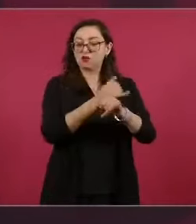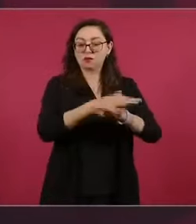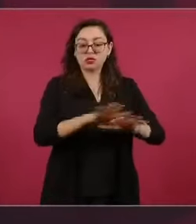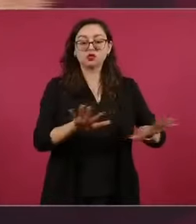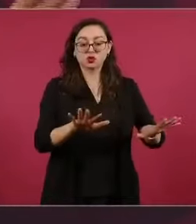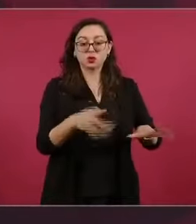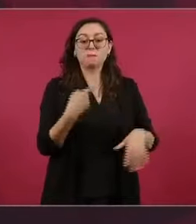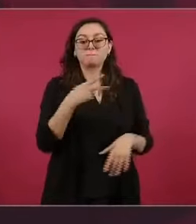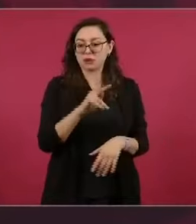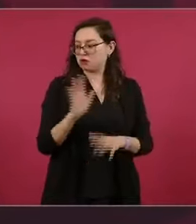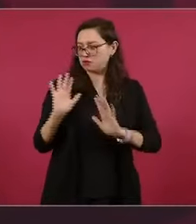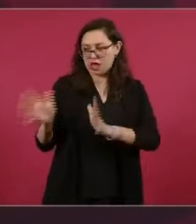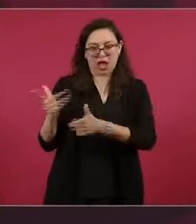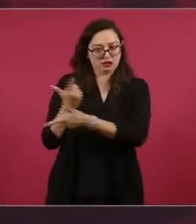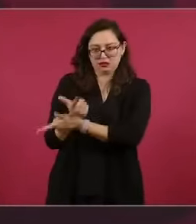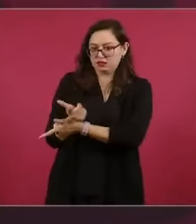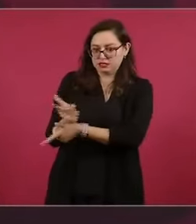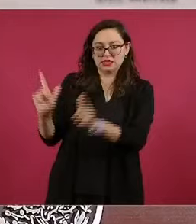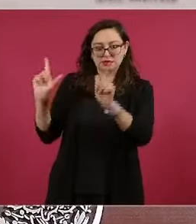nosotros no reprimimos.